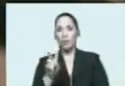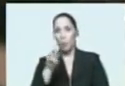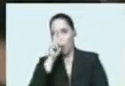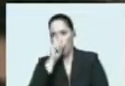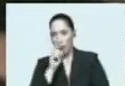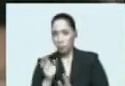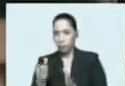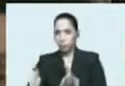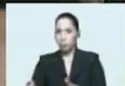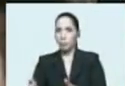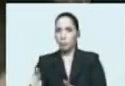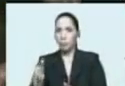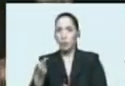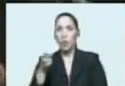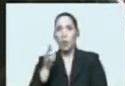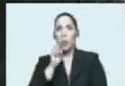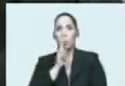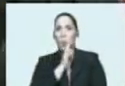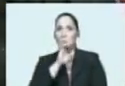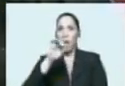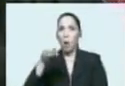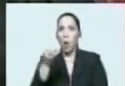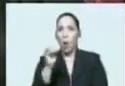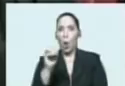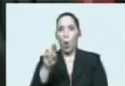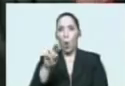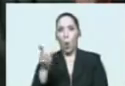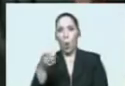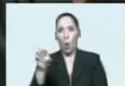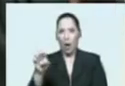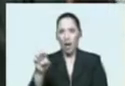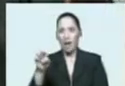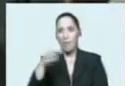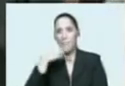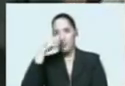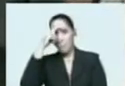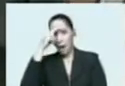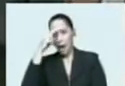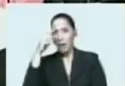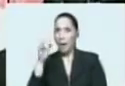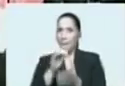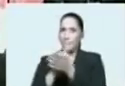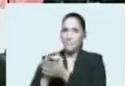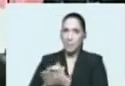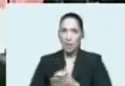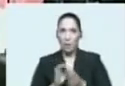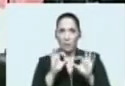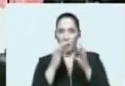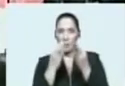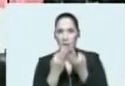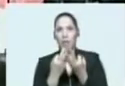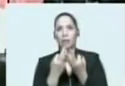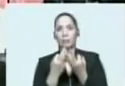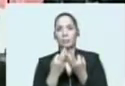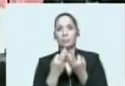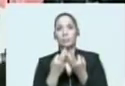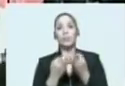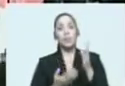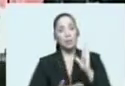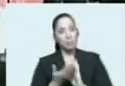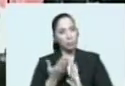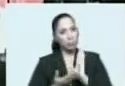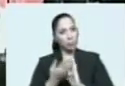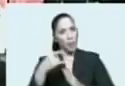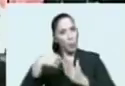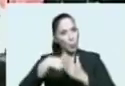la siembra deformes rodríguez ahora presentes familiares amigos y compañeros de lucha ahora importante es profunda y